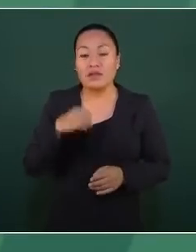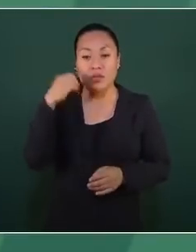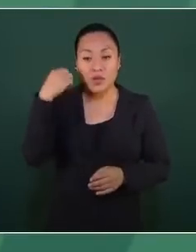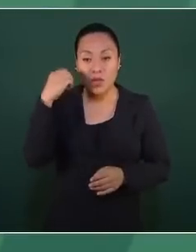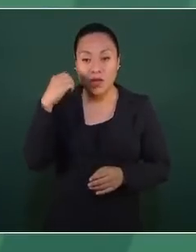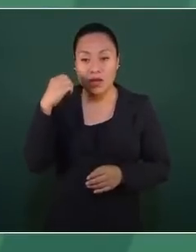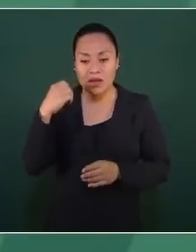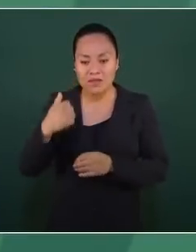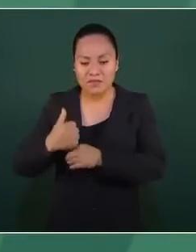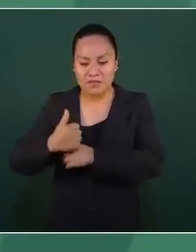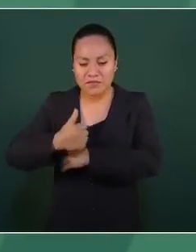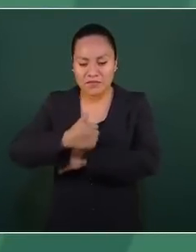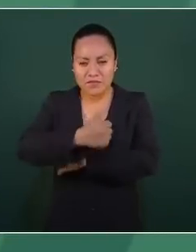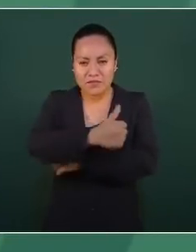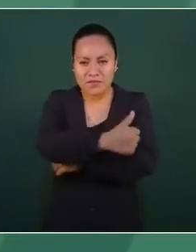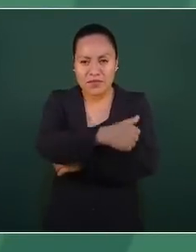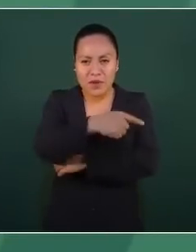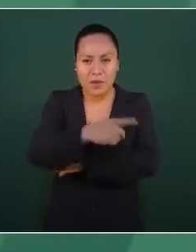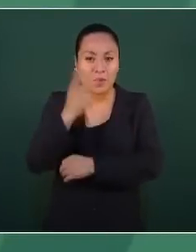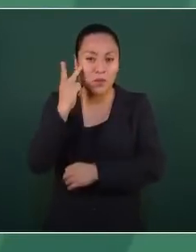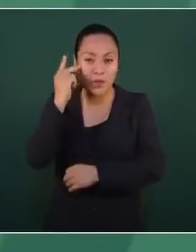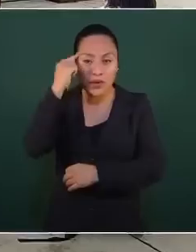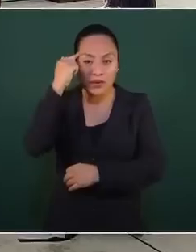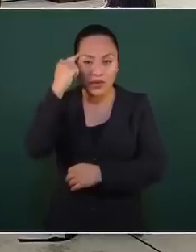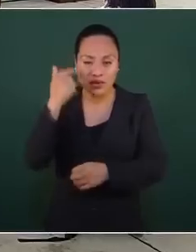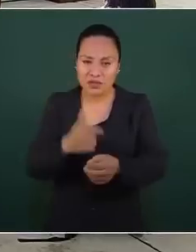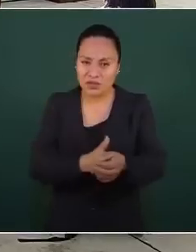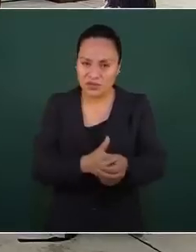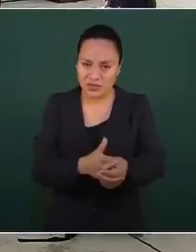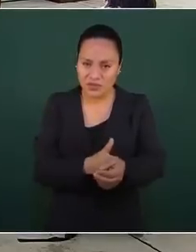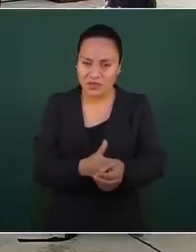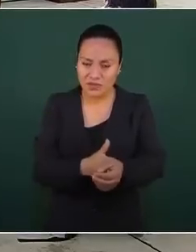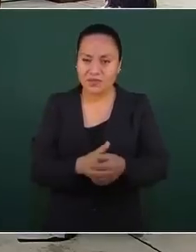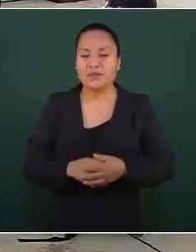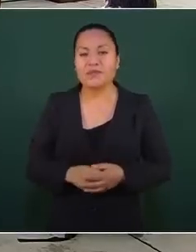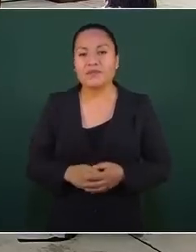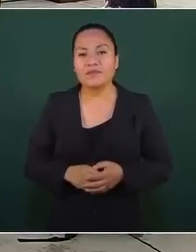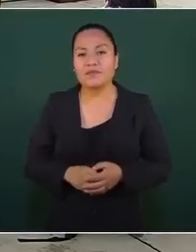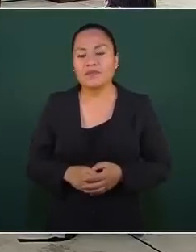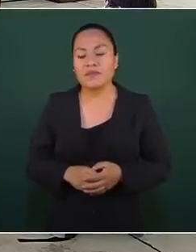a Puerto Escondido. Va a ser una carretera